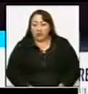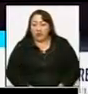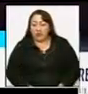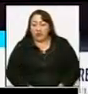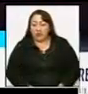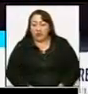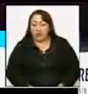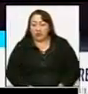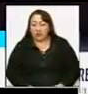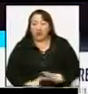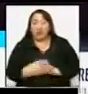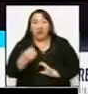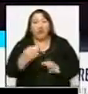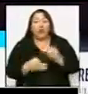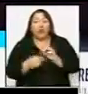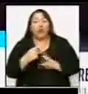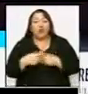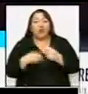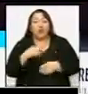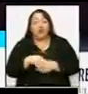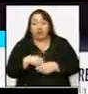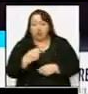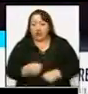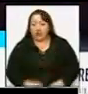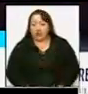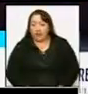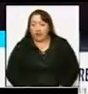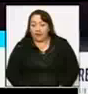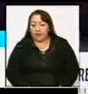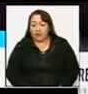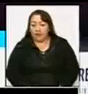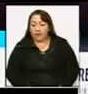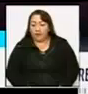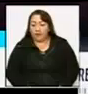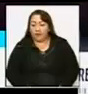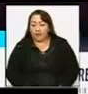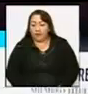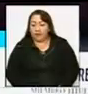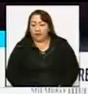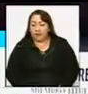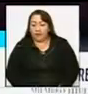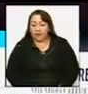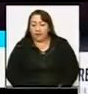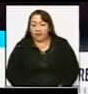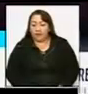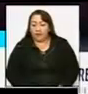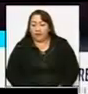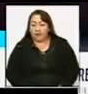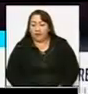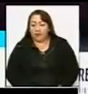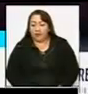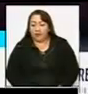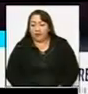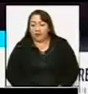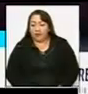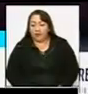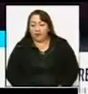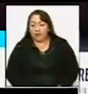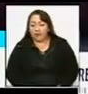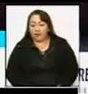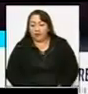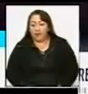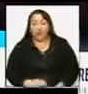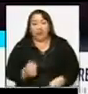elecciones para que vaya procediendo y ponerle el plazo al jurado para que en el menor tiempo, máximo, en peor casos, cuando he hecho